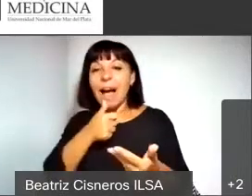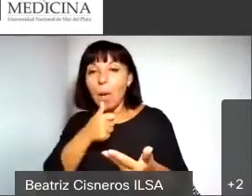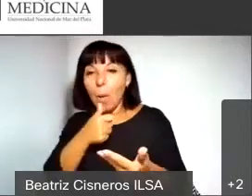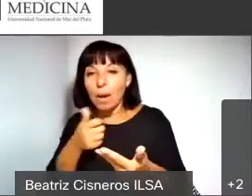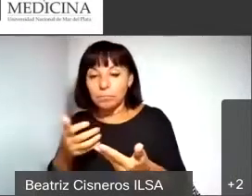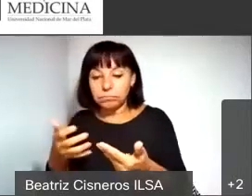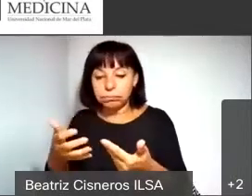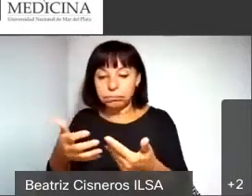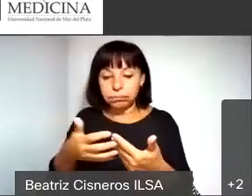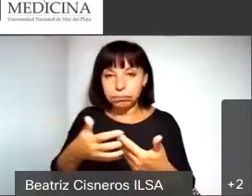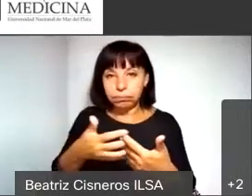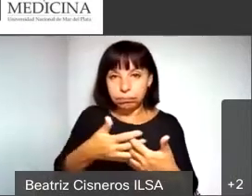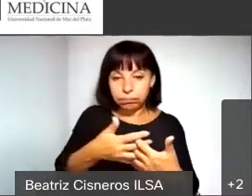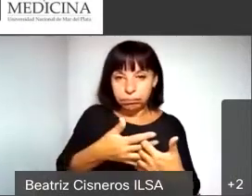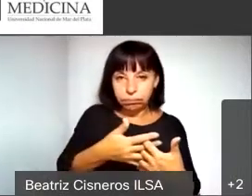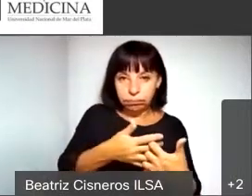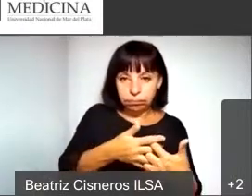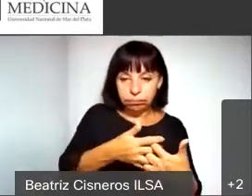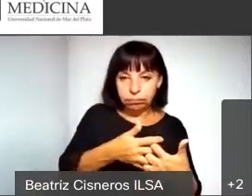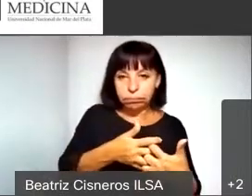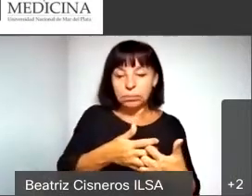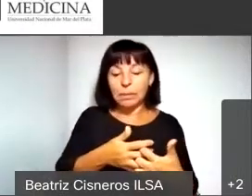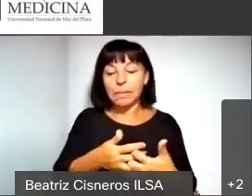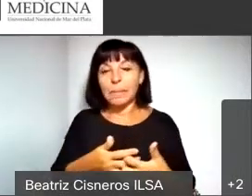activo, transporte